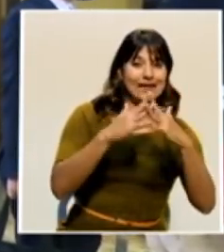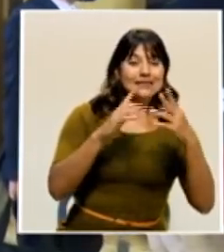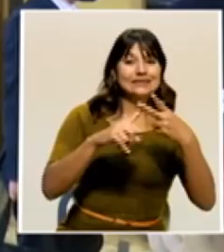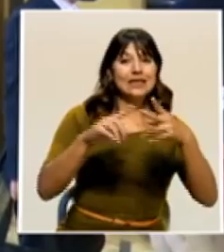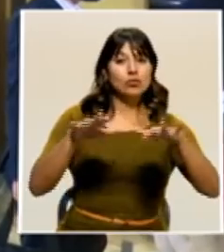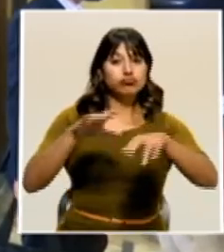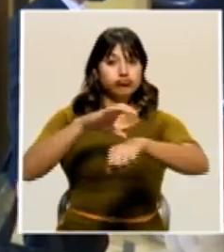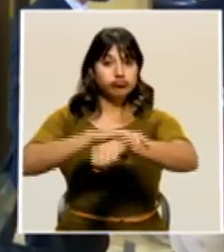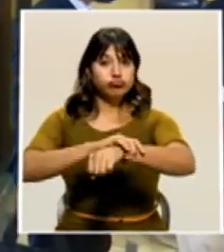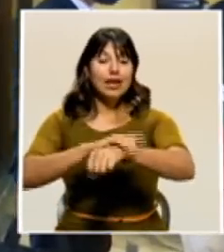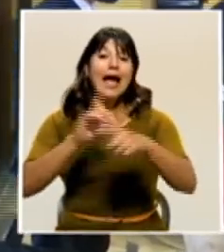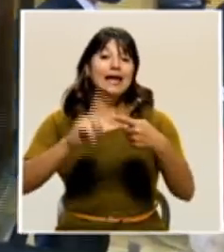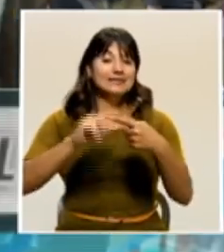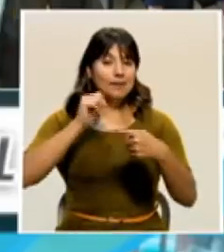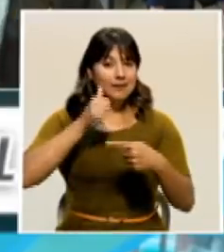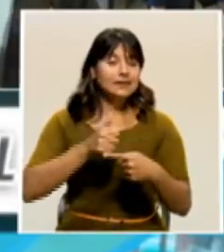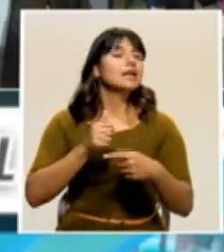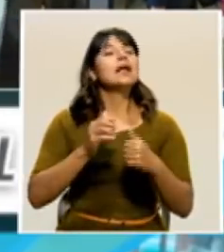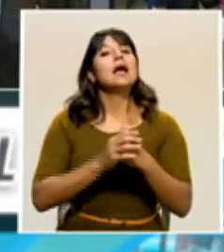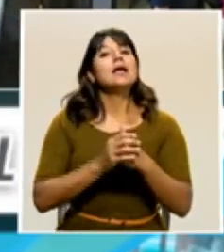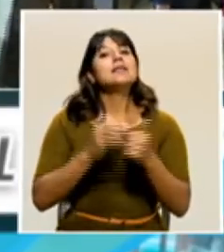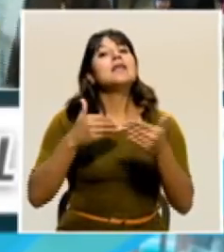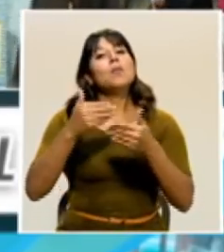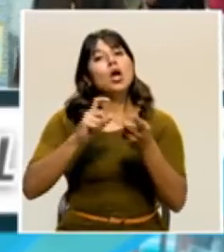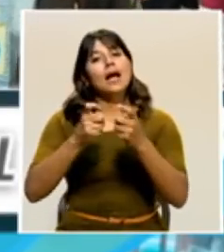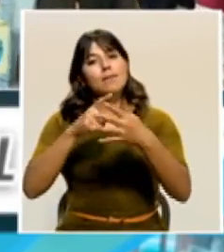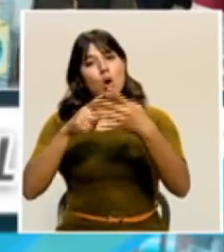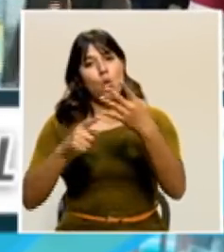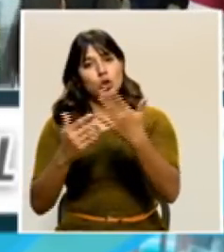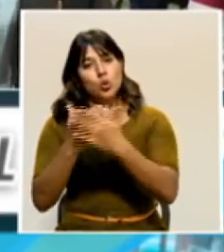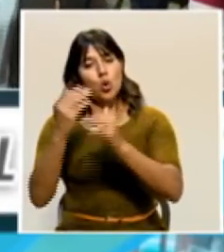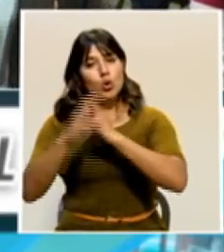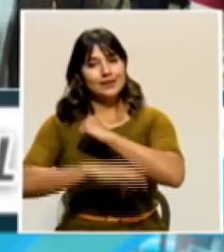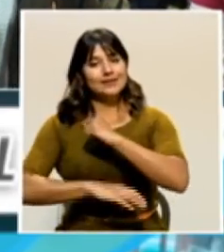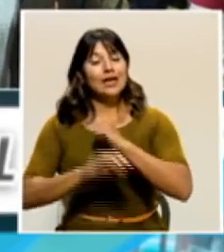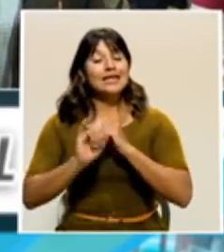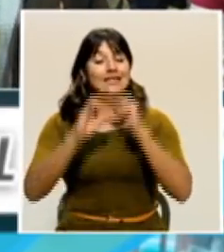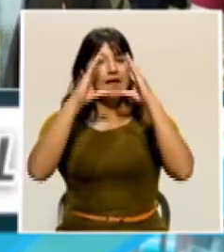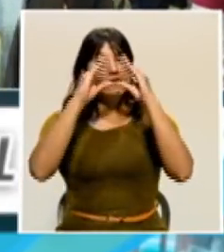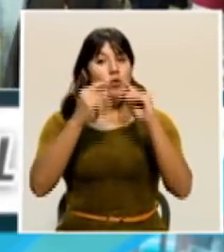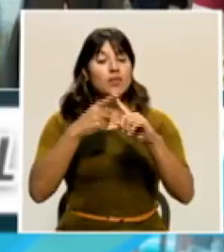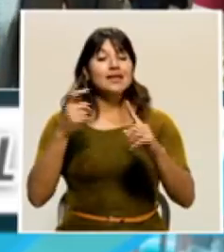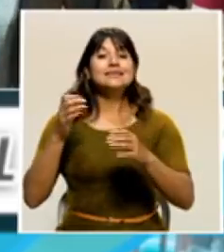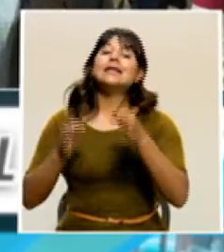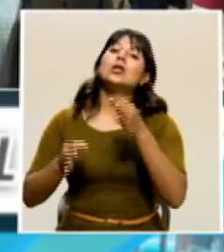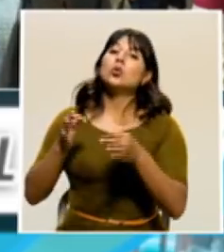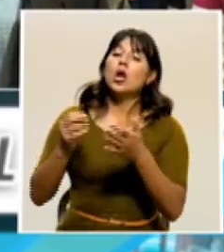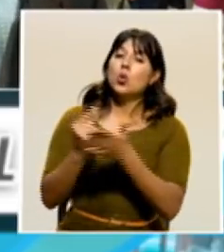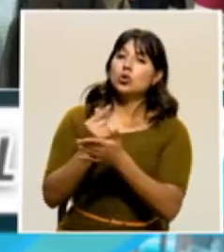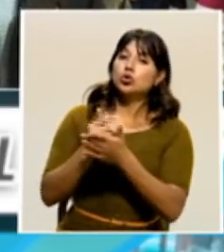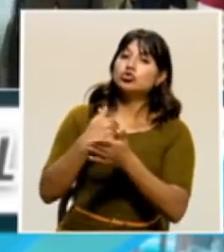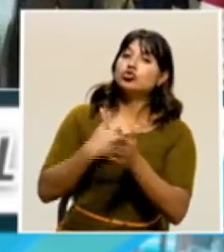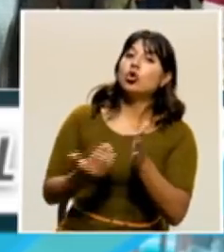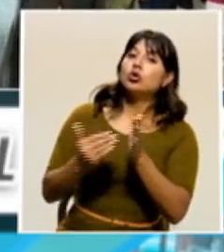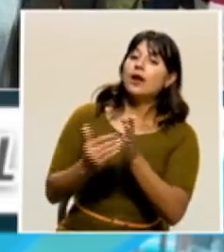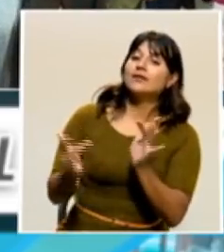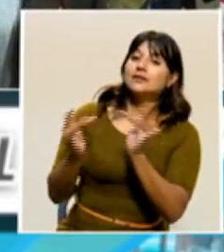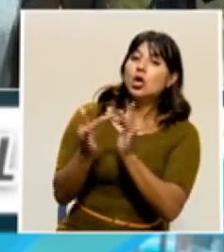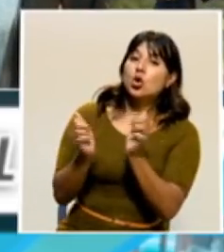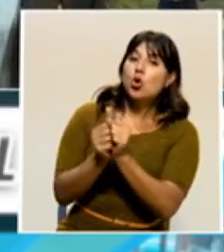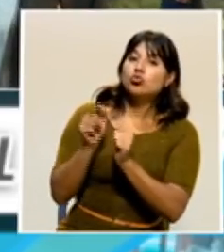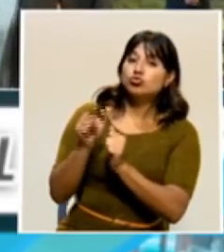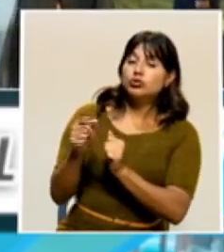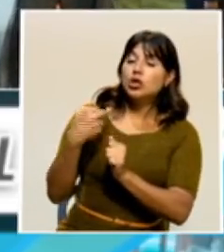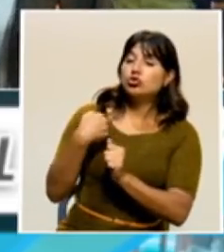tobillera. Don Ernesto, esta es la información en vivo desde los tribunales de justicia en Goicoechea. Regreso con usted allá al estudio y por supuesto que estaremos muy al tanto de lo que